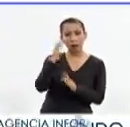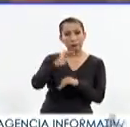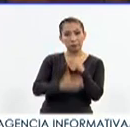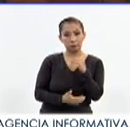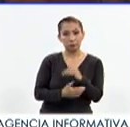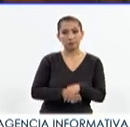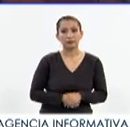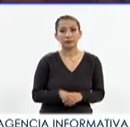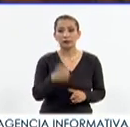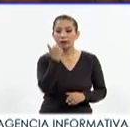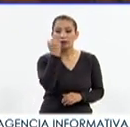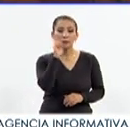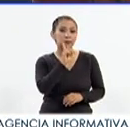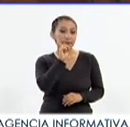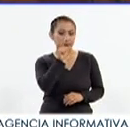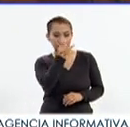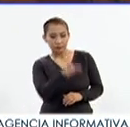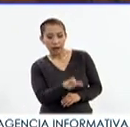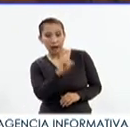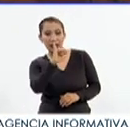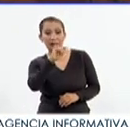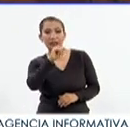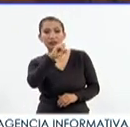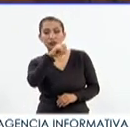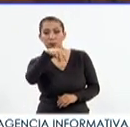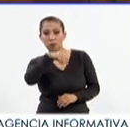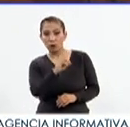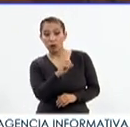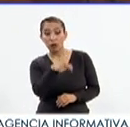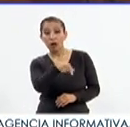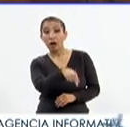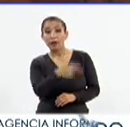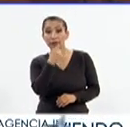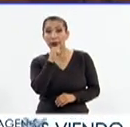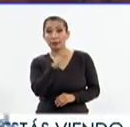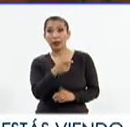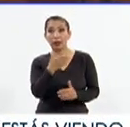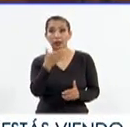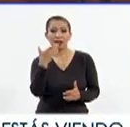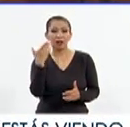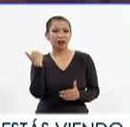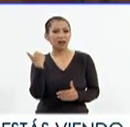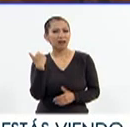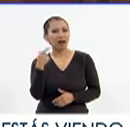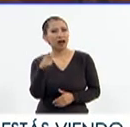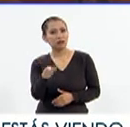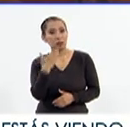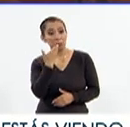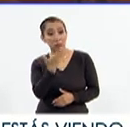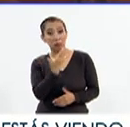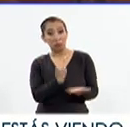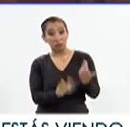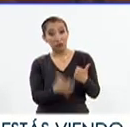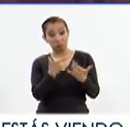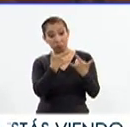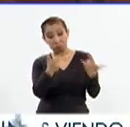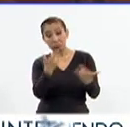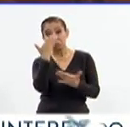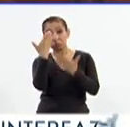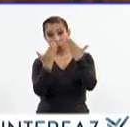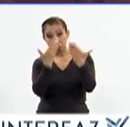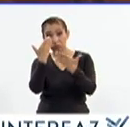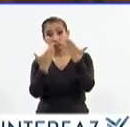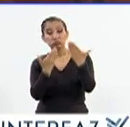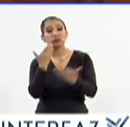acaban. Son alumnas del Istmo que han tenido también una destacada trayectoria